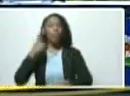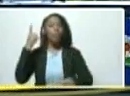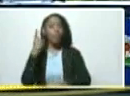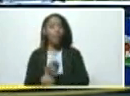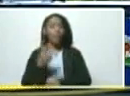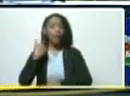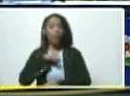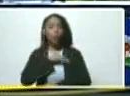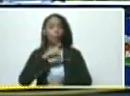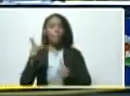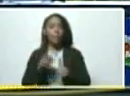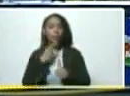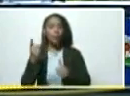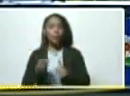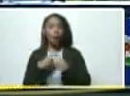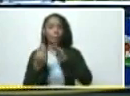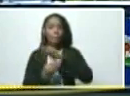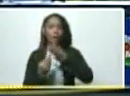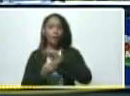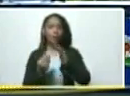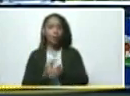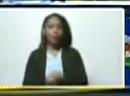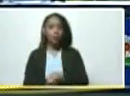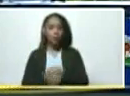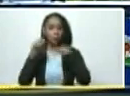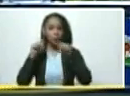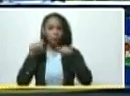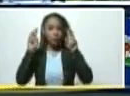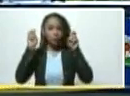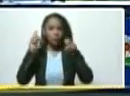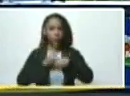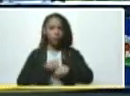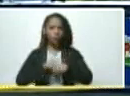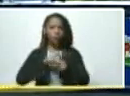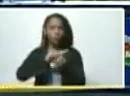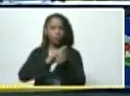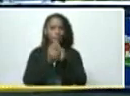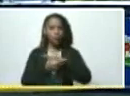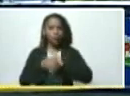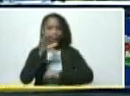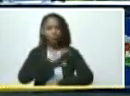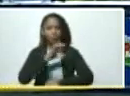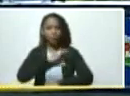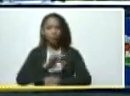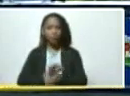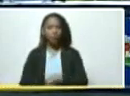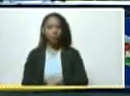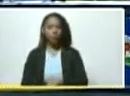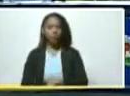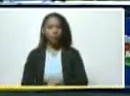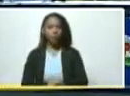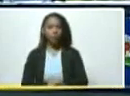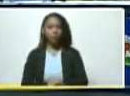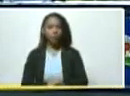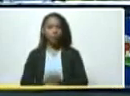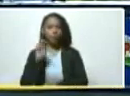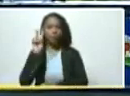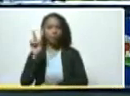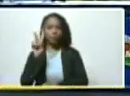nuestro principal pilar en esta nueva época de transición al socialismo.